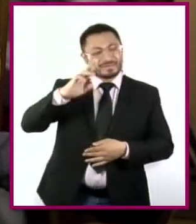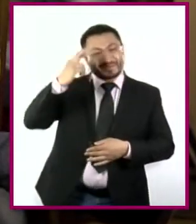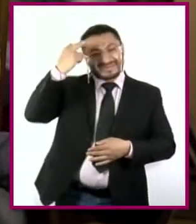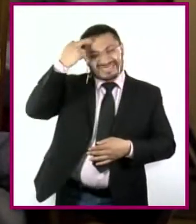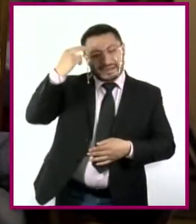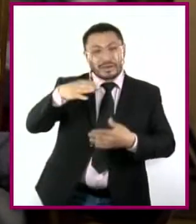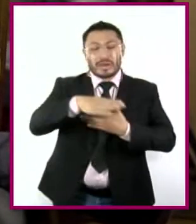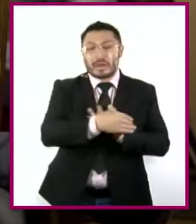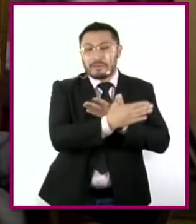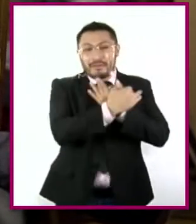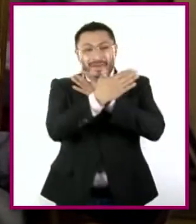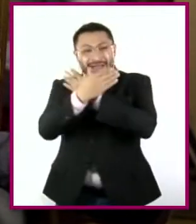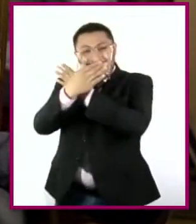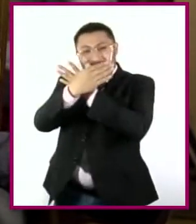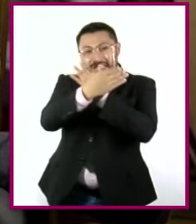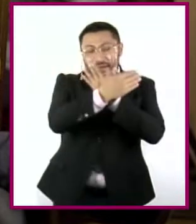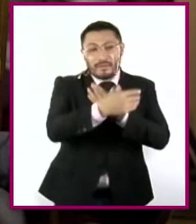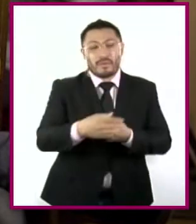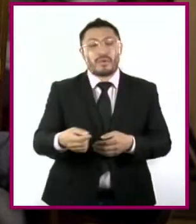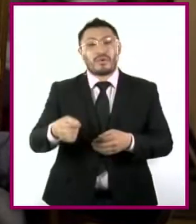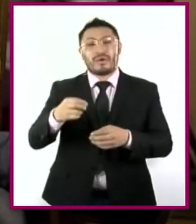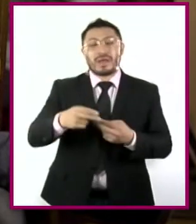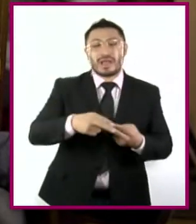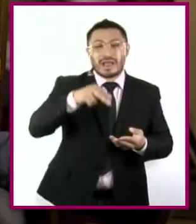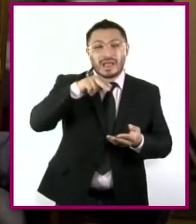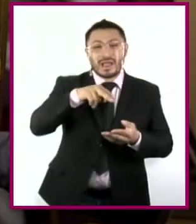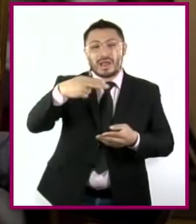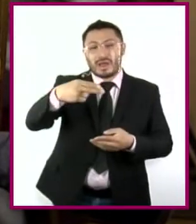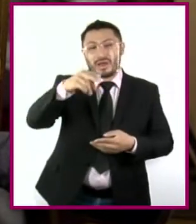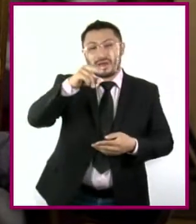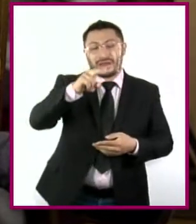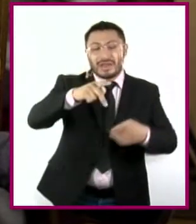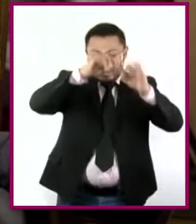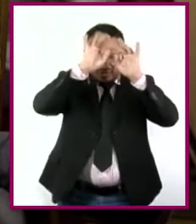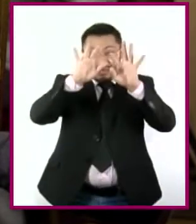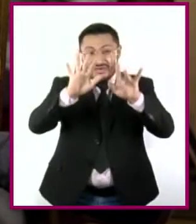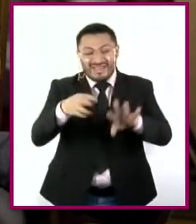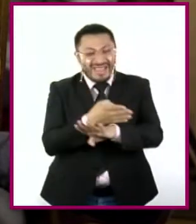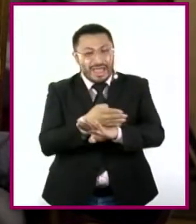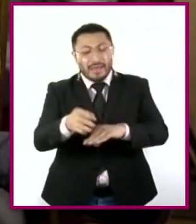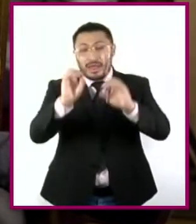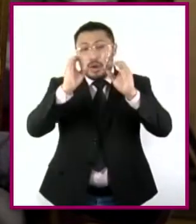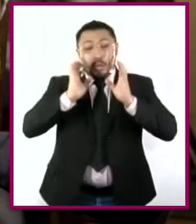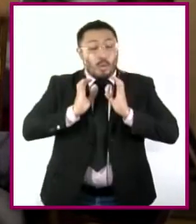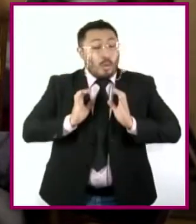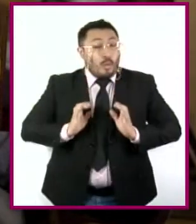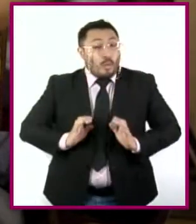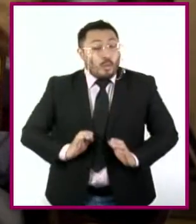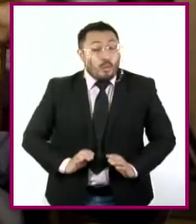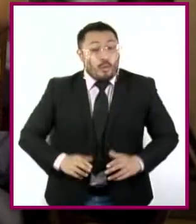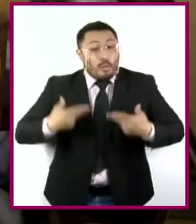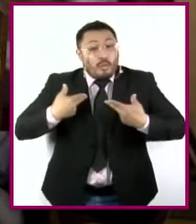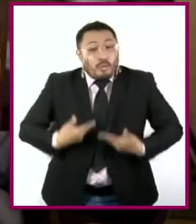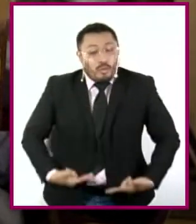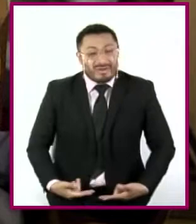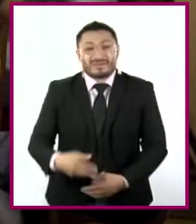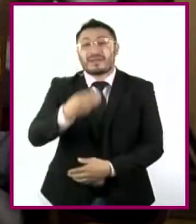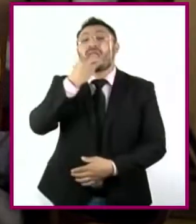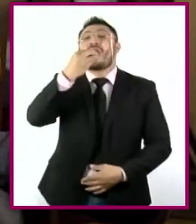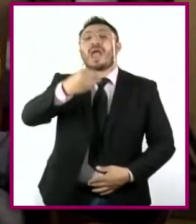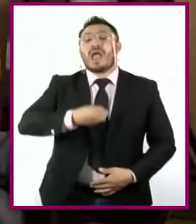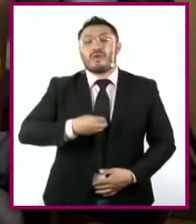una mariposa, un copo de nieve o incluso el cuerpo humano, ¿eh? Sí, aunque no sea